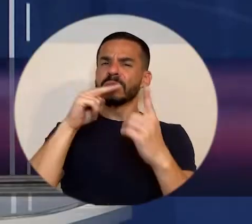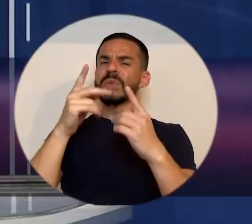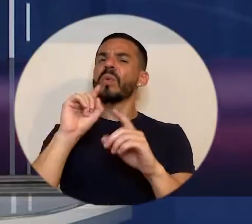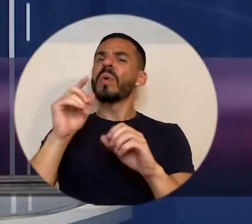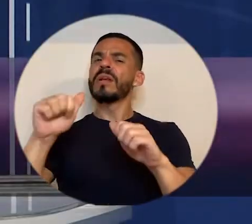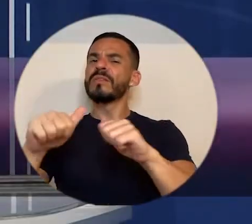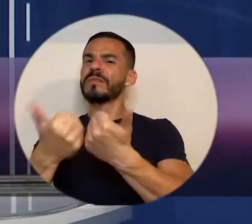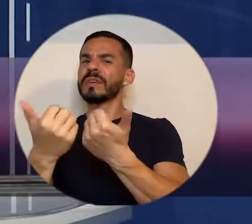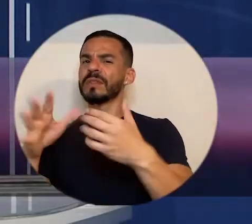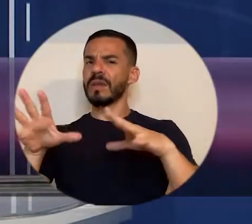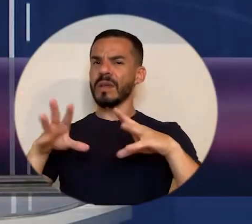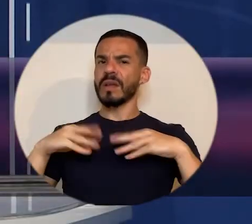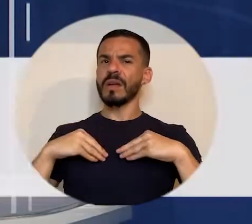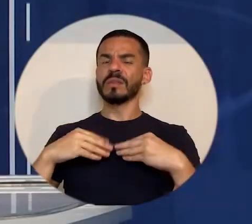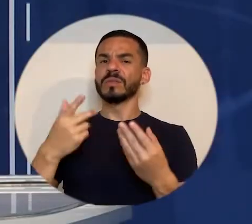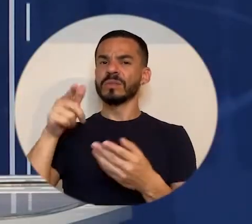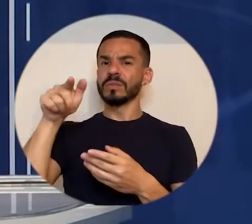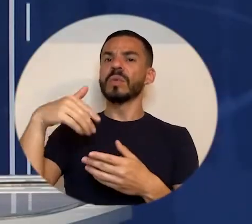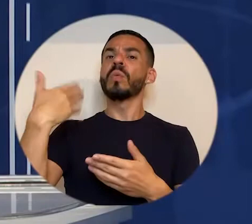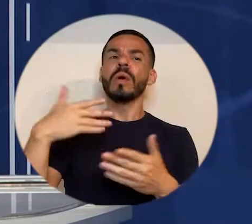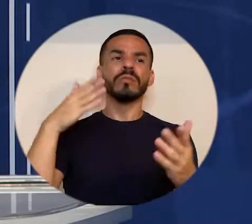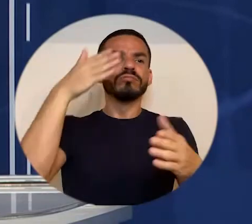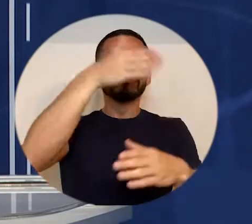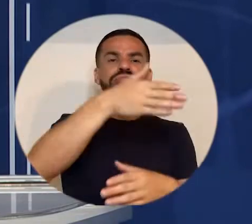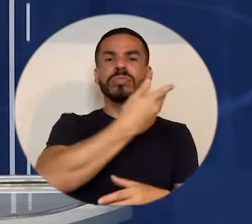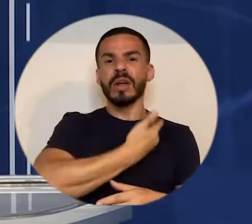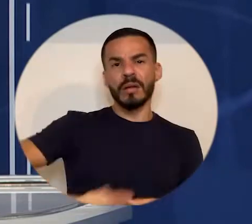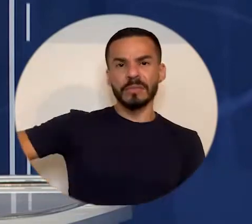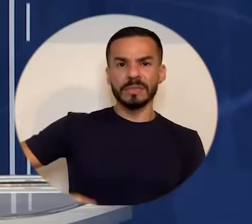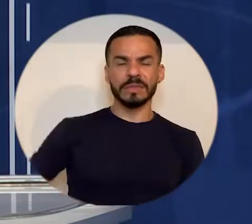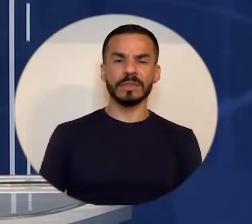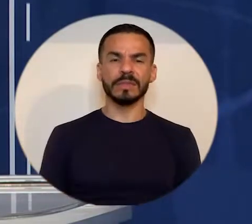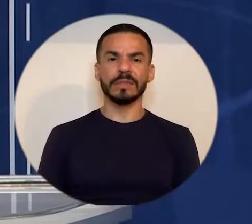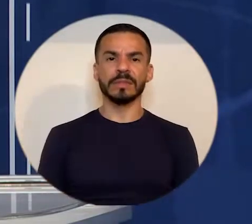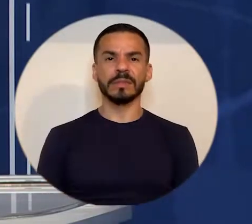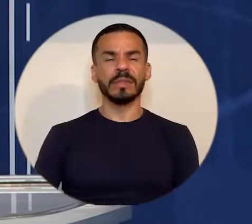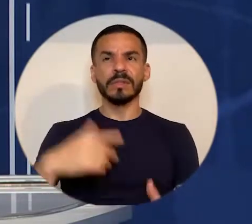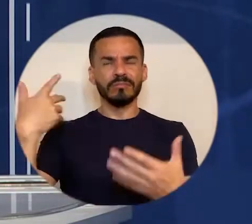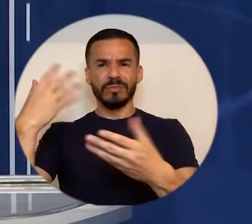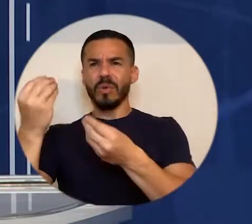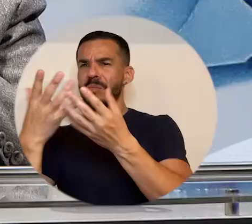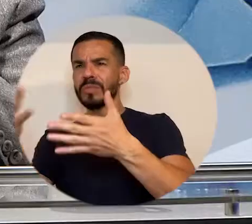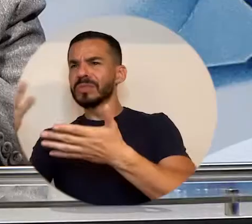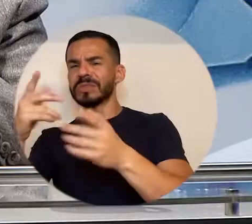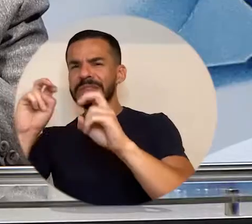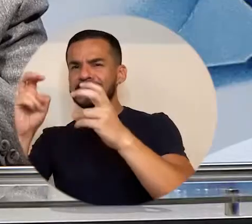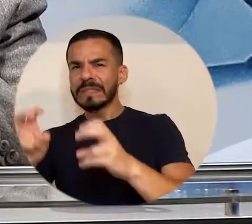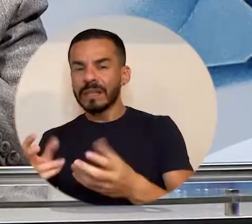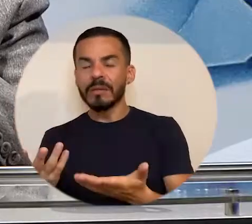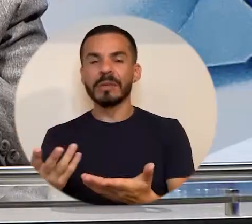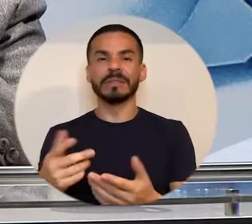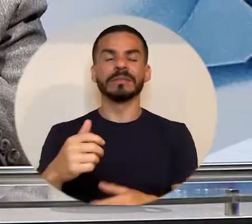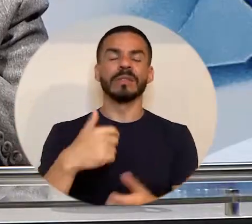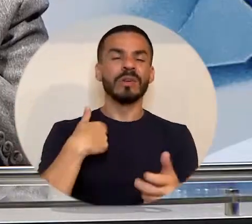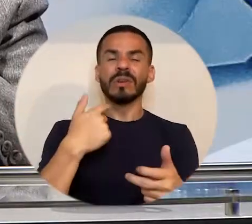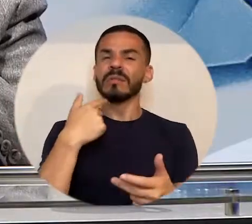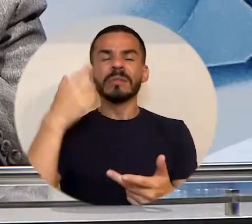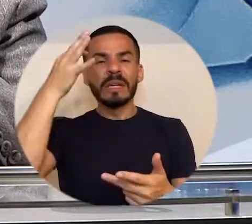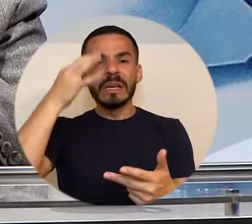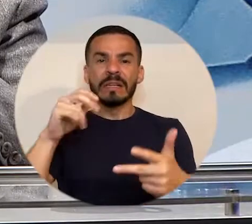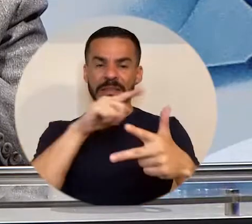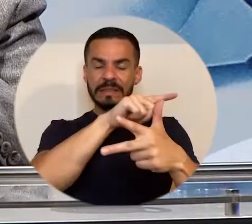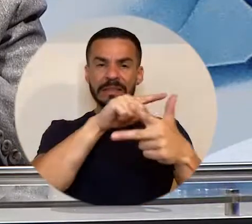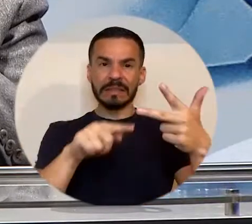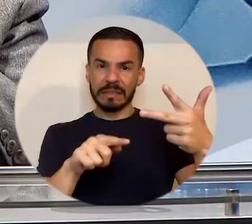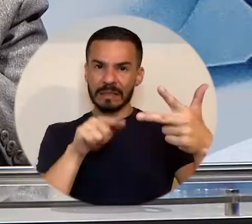que asumió Joe Biden al asumir la presidencia de los Estados Unidos? Toda esta maraña de cosas yo que le hemos diría hablado. que hay 3 retos en la